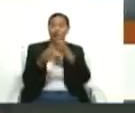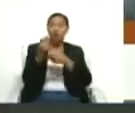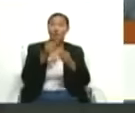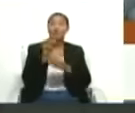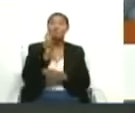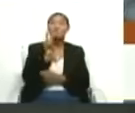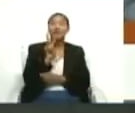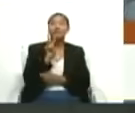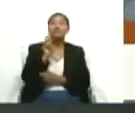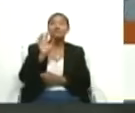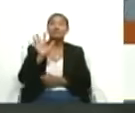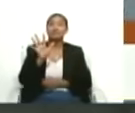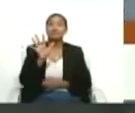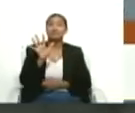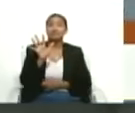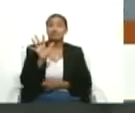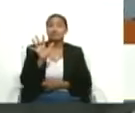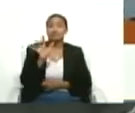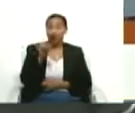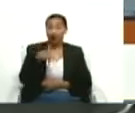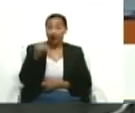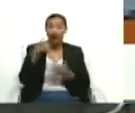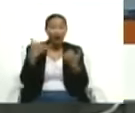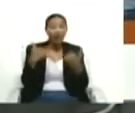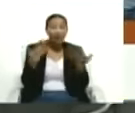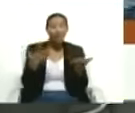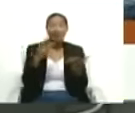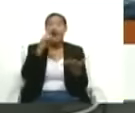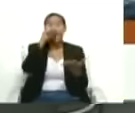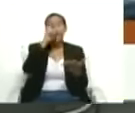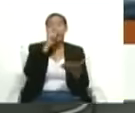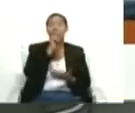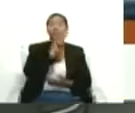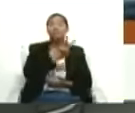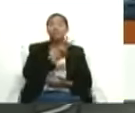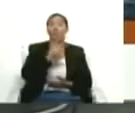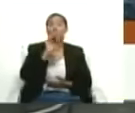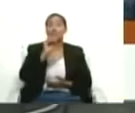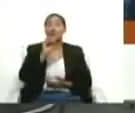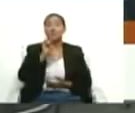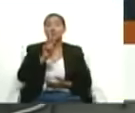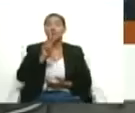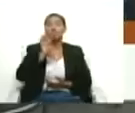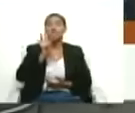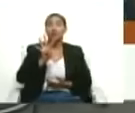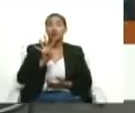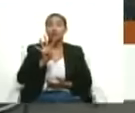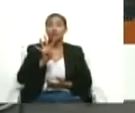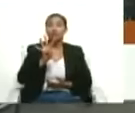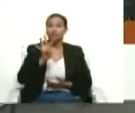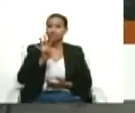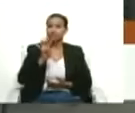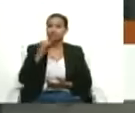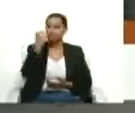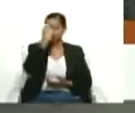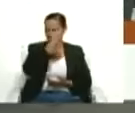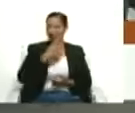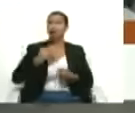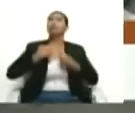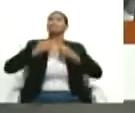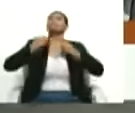¿Y dónde estamos hoy, año 2024? Levantando cabeza. Y con esa